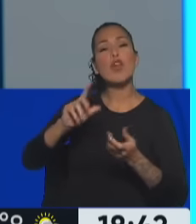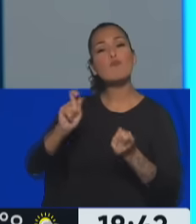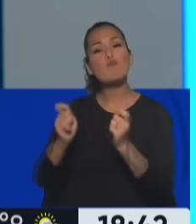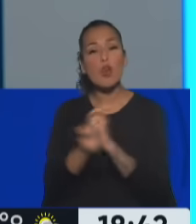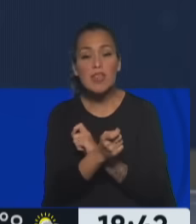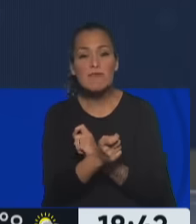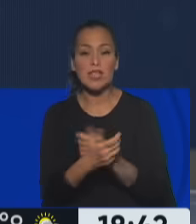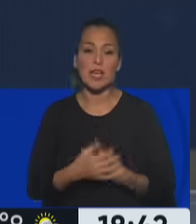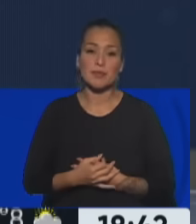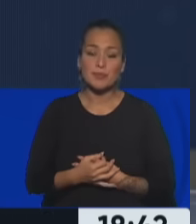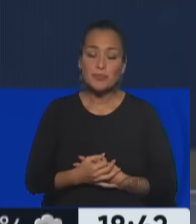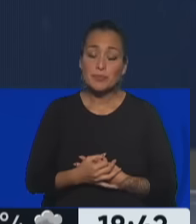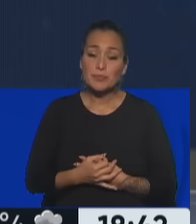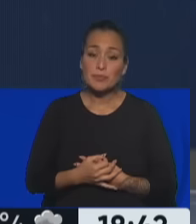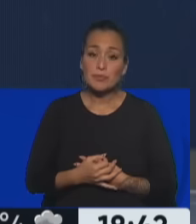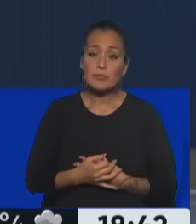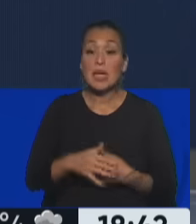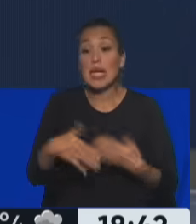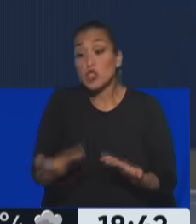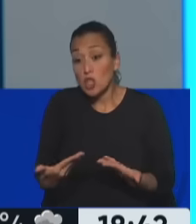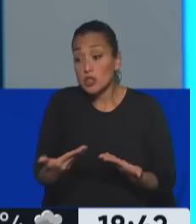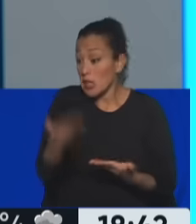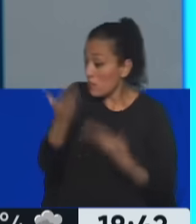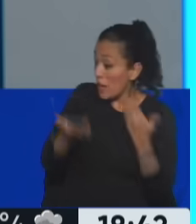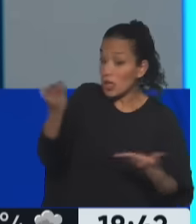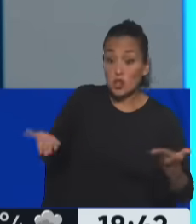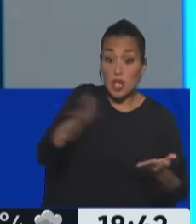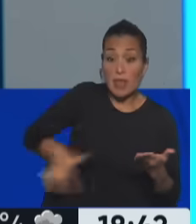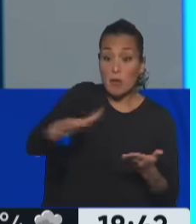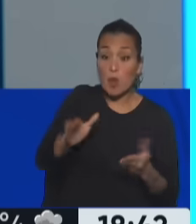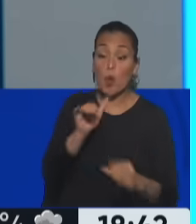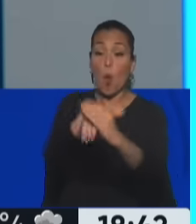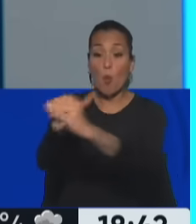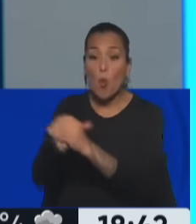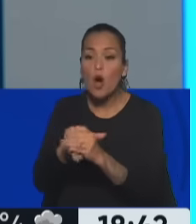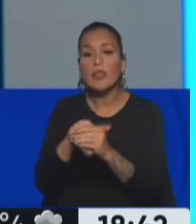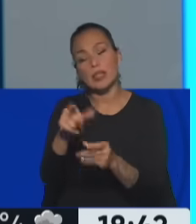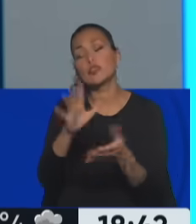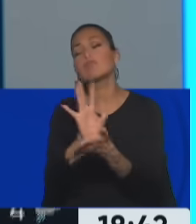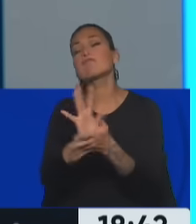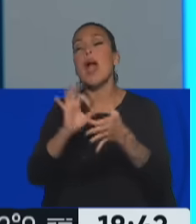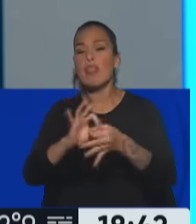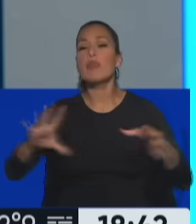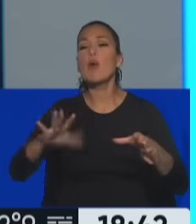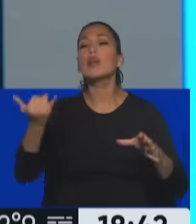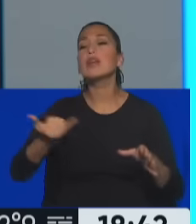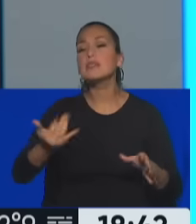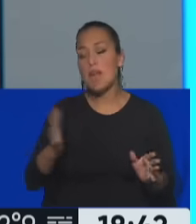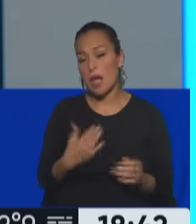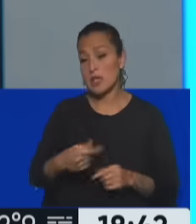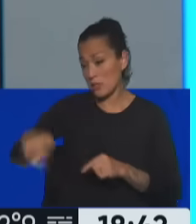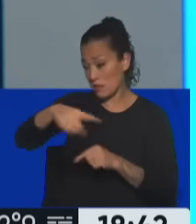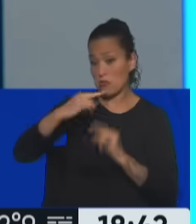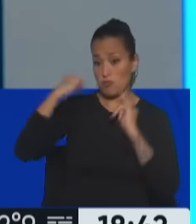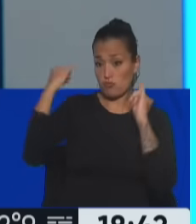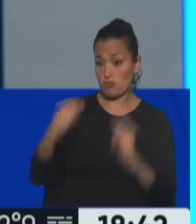sirvió. Entonces la vota justamente el ciudadano. Claro, entonces dicen, bueno, ¿qué es más democrático que que sea el mismo pueblo Claro. el que elija a sus representantes,